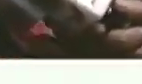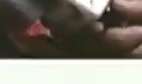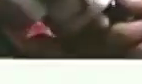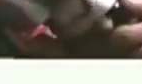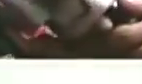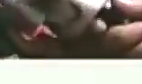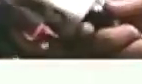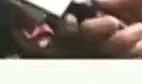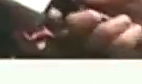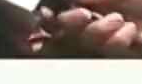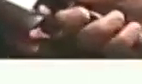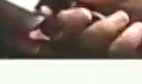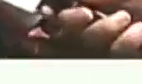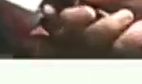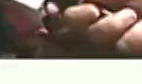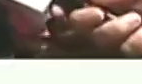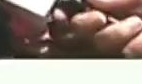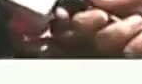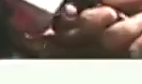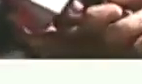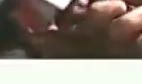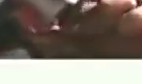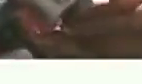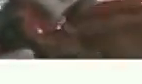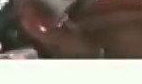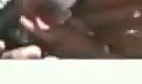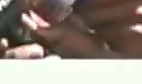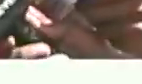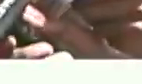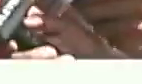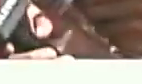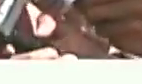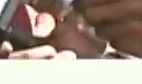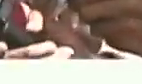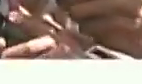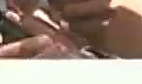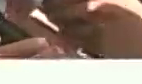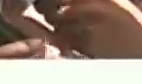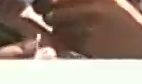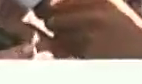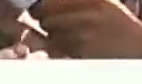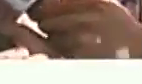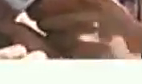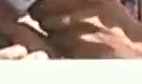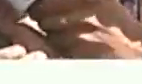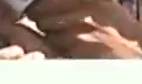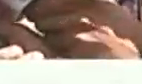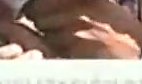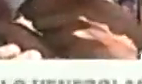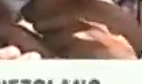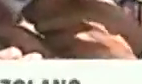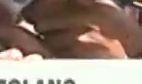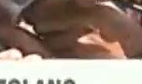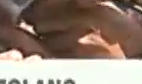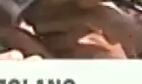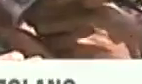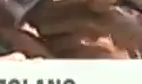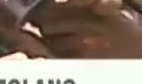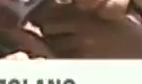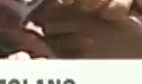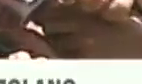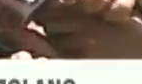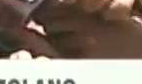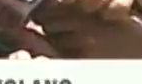de tener un partido político en constante renovación, un partido político con cuadro en formación constante,